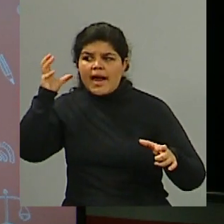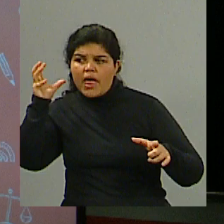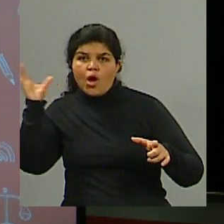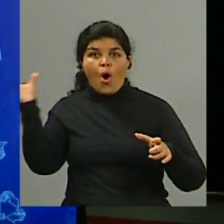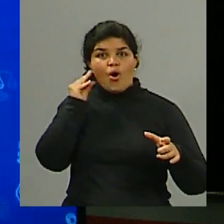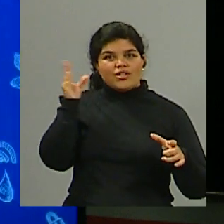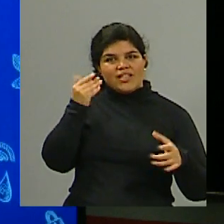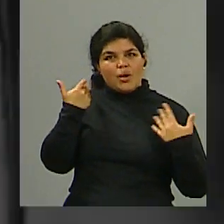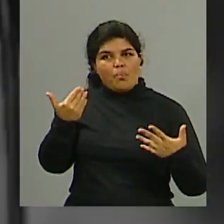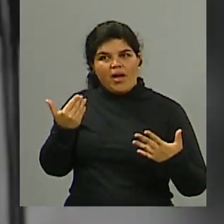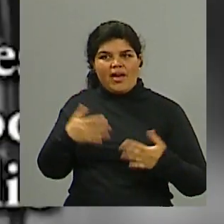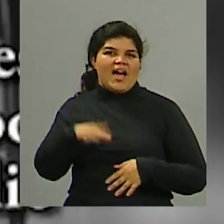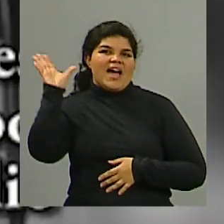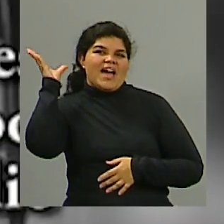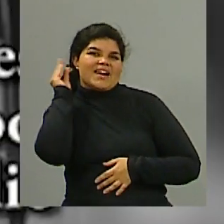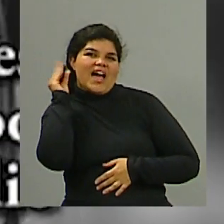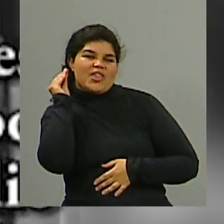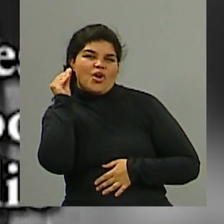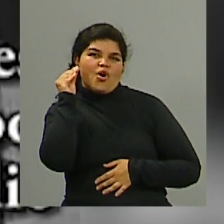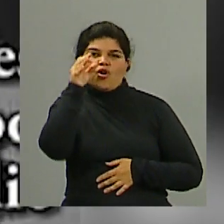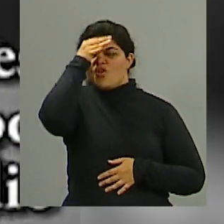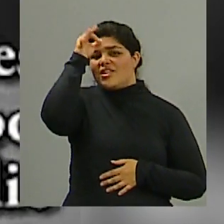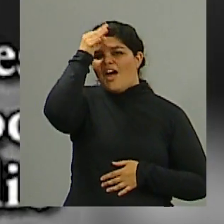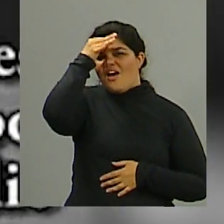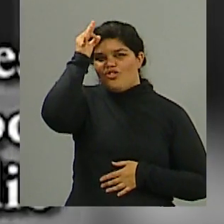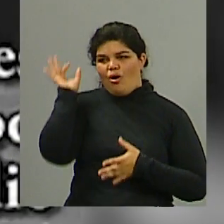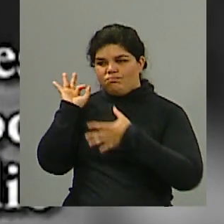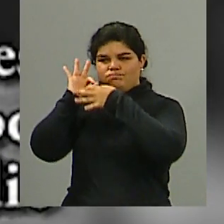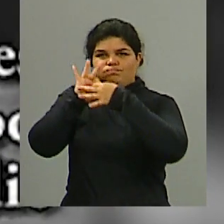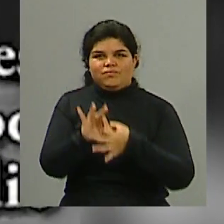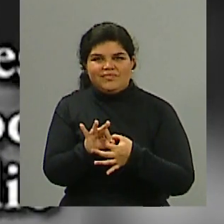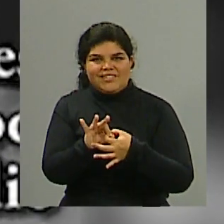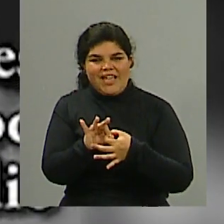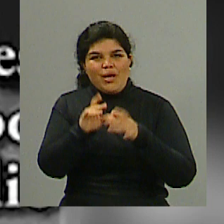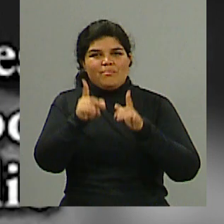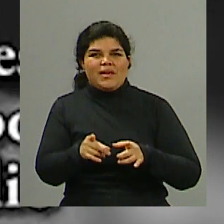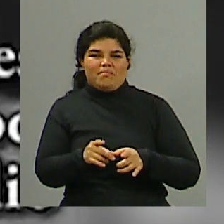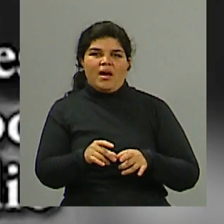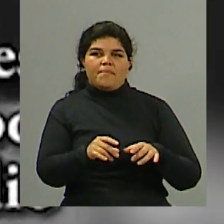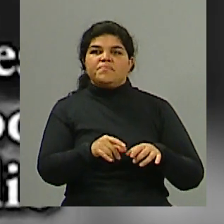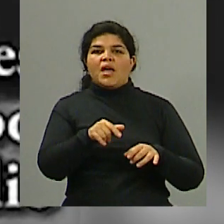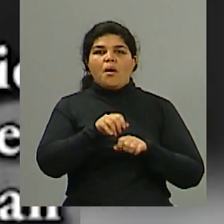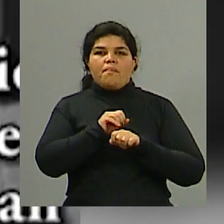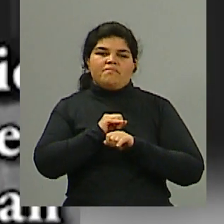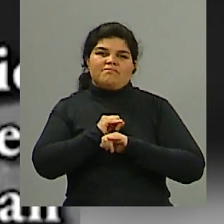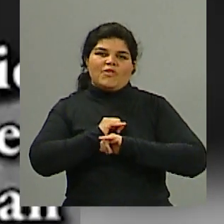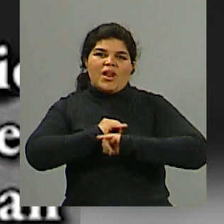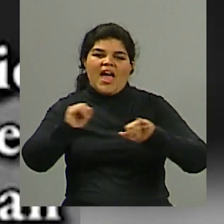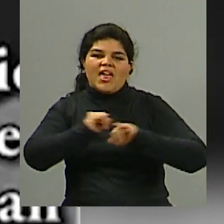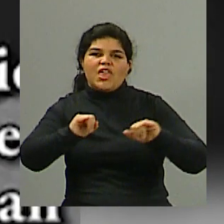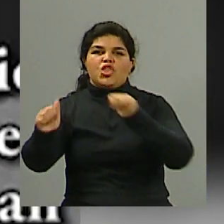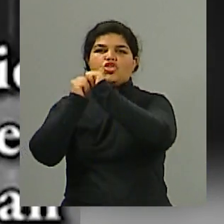un radionovela, era en ese momento un radioteatro, tuvo que ver con eso, con la Guerra de los Mundos, Claro. donde las personas